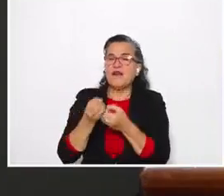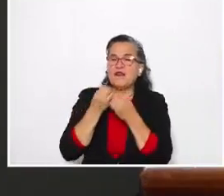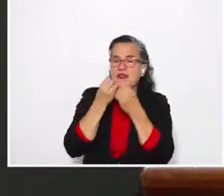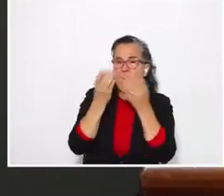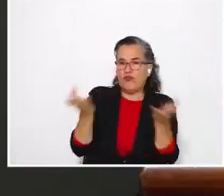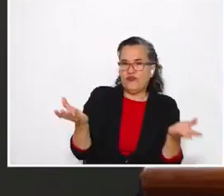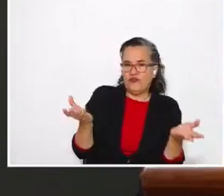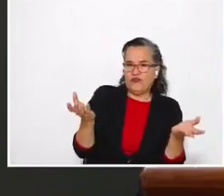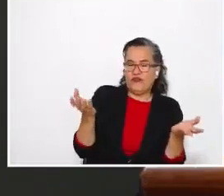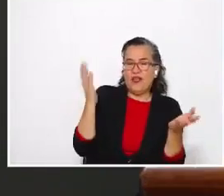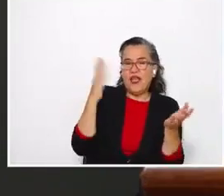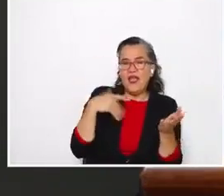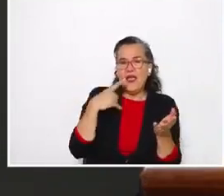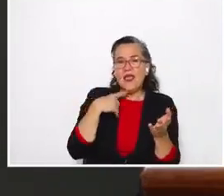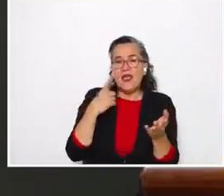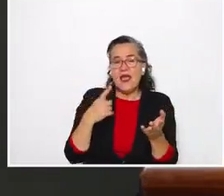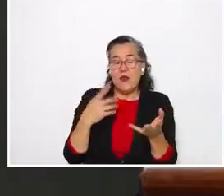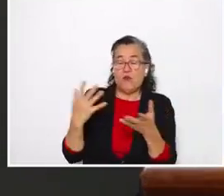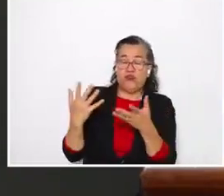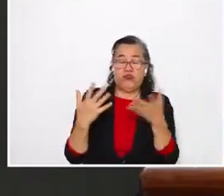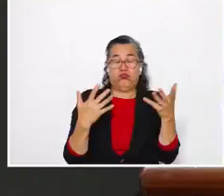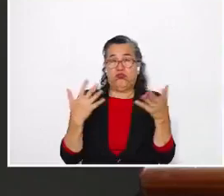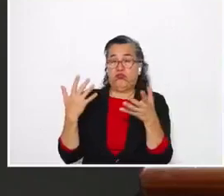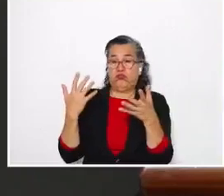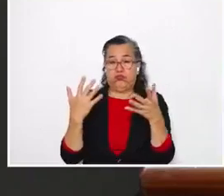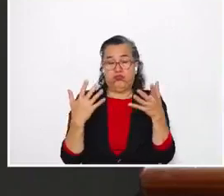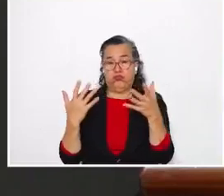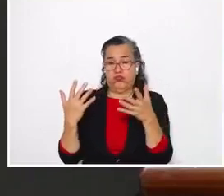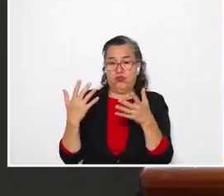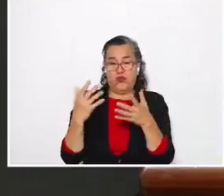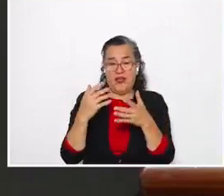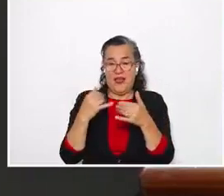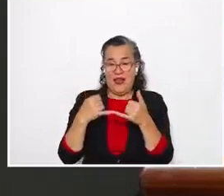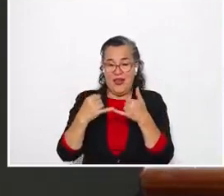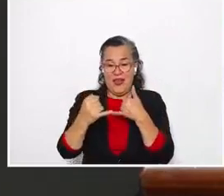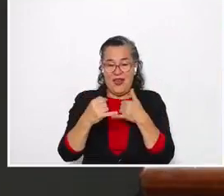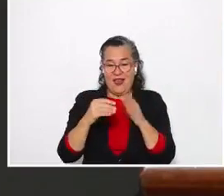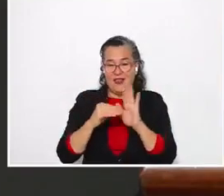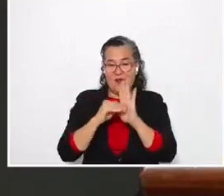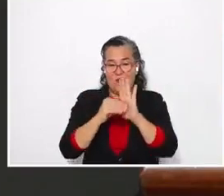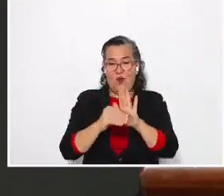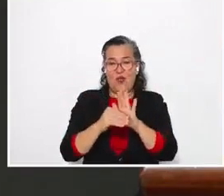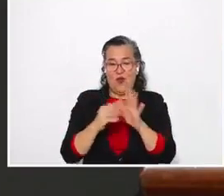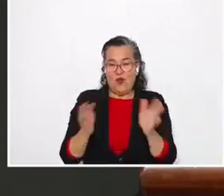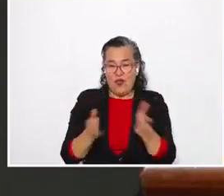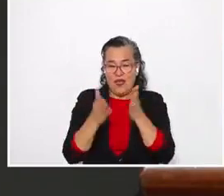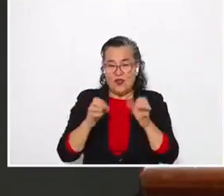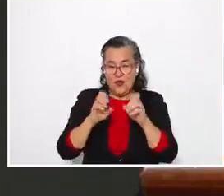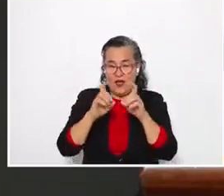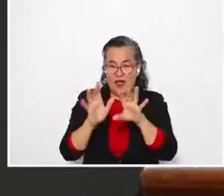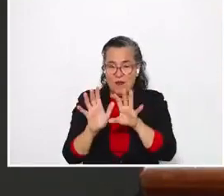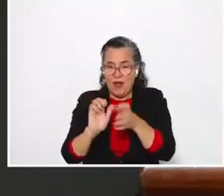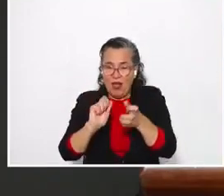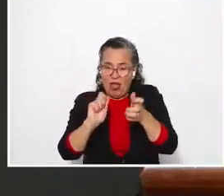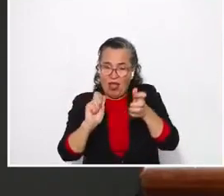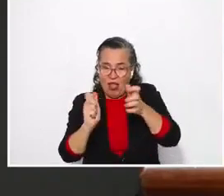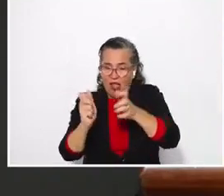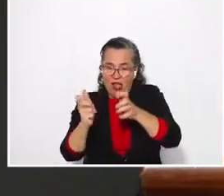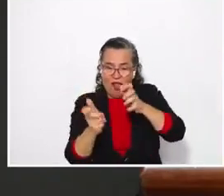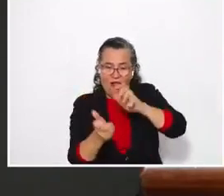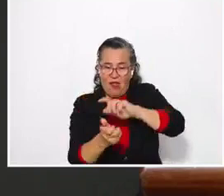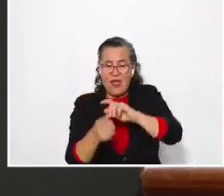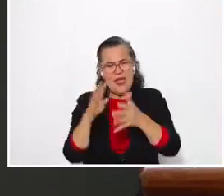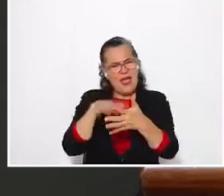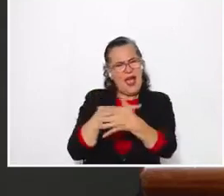y que vienen a descolocarnos las líneas del modelo de gestión académica y las